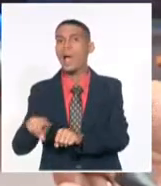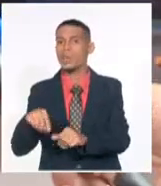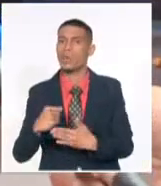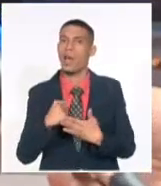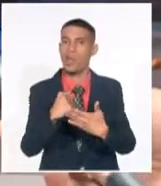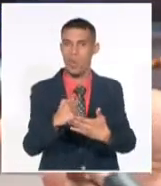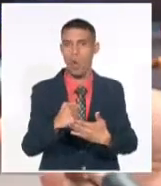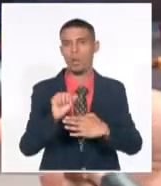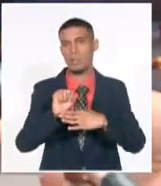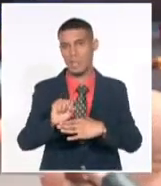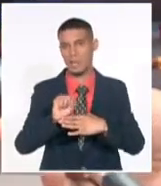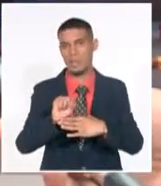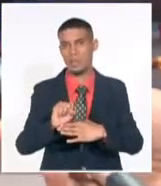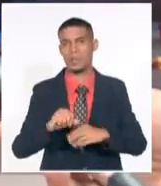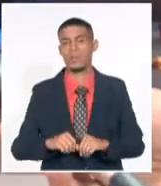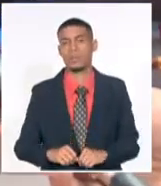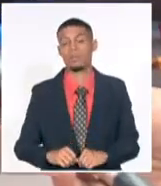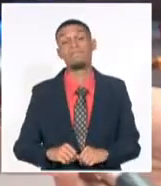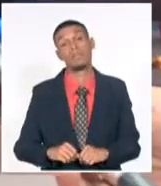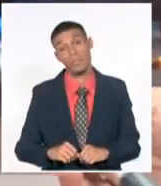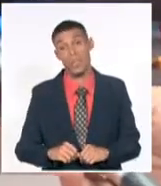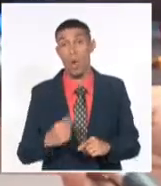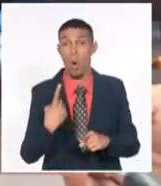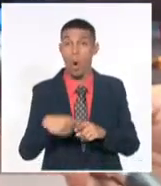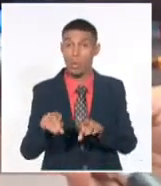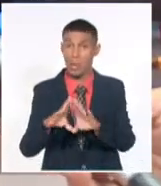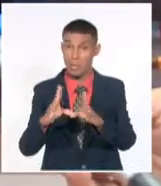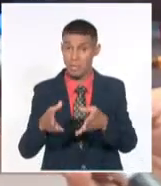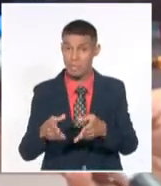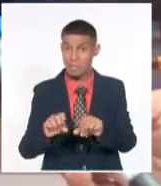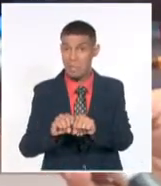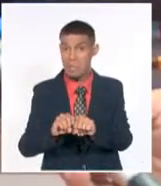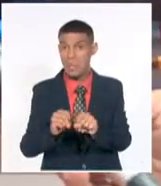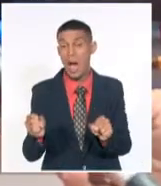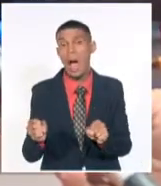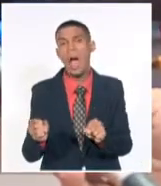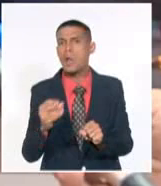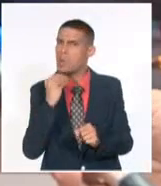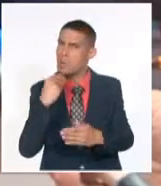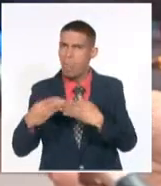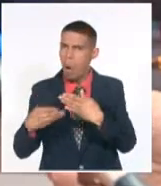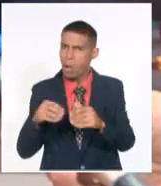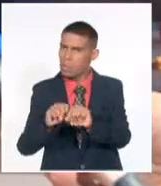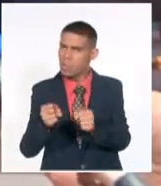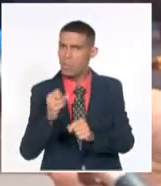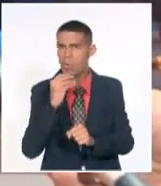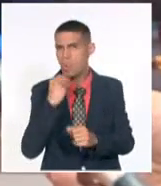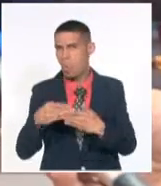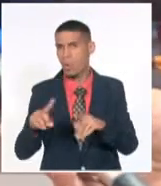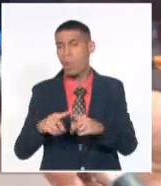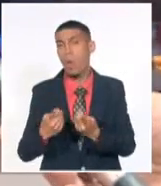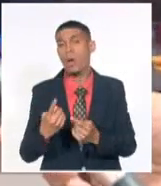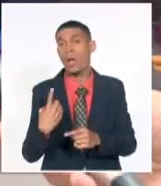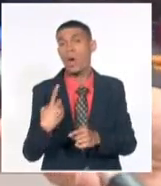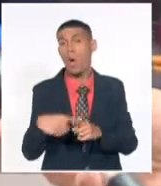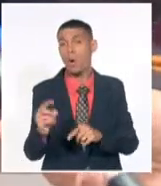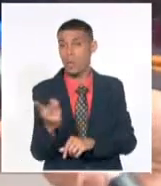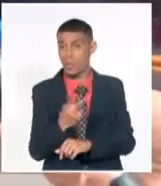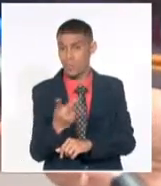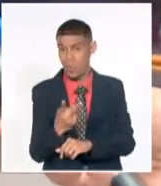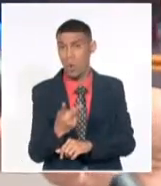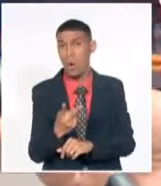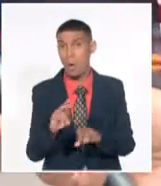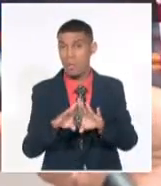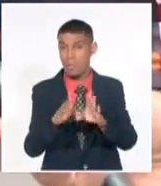de nuevid y la salida de de la unidad 3 de cespe no va a implicar afectación al servicio por déficit capad generación de mantenerse las condiciones en el sistema quiere decir